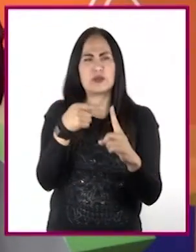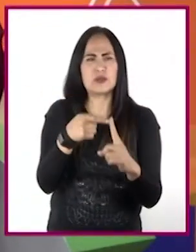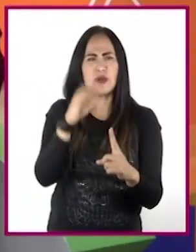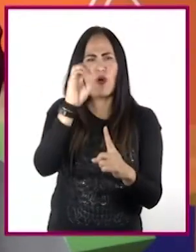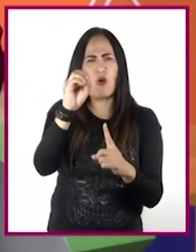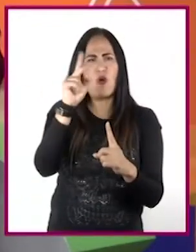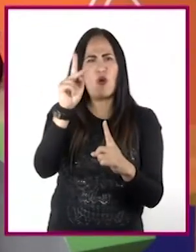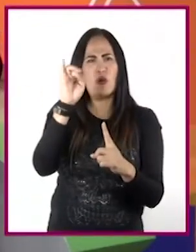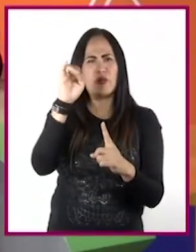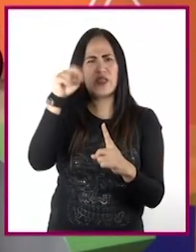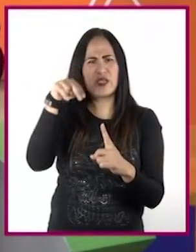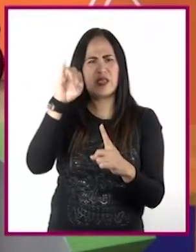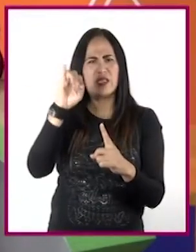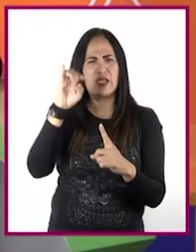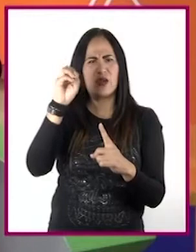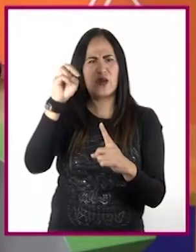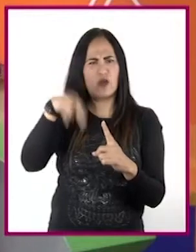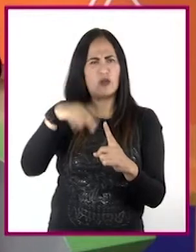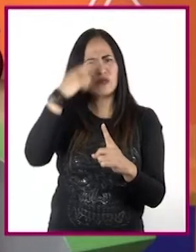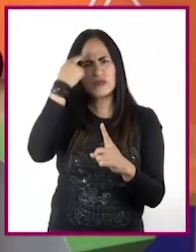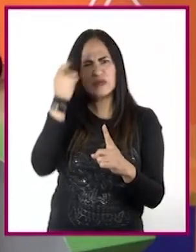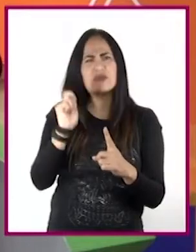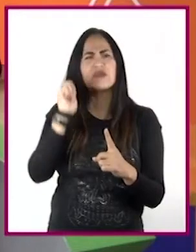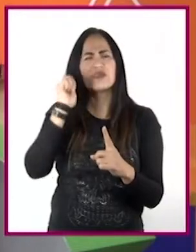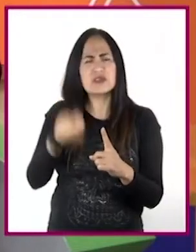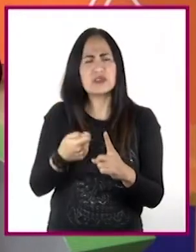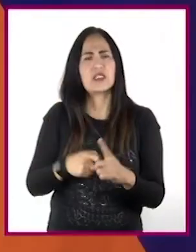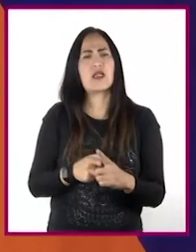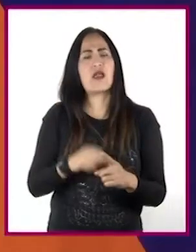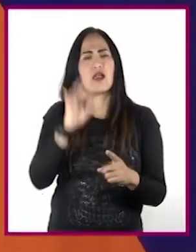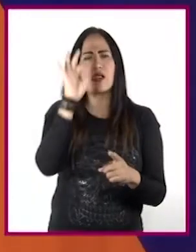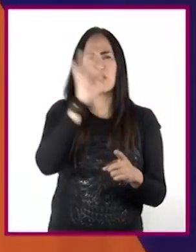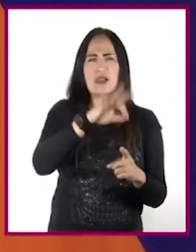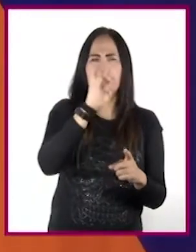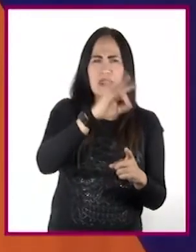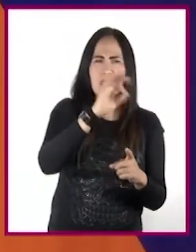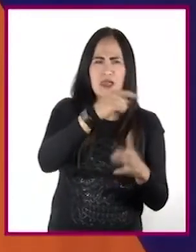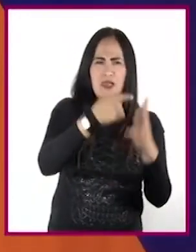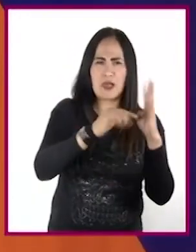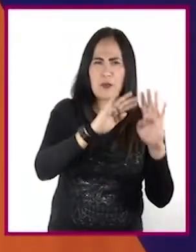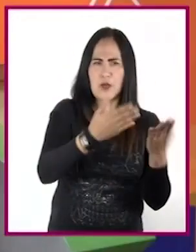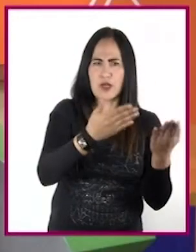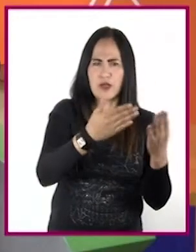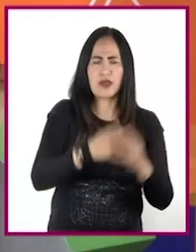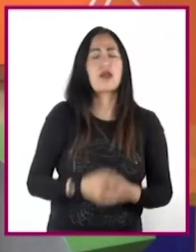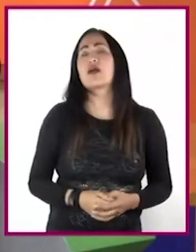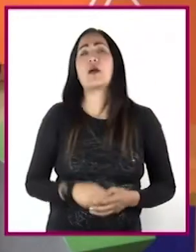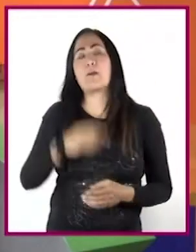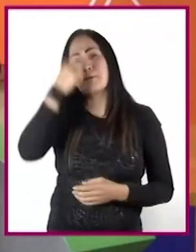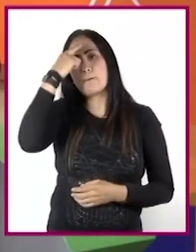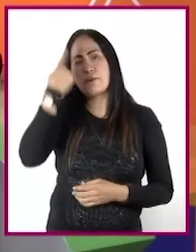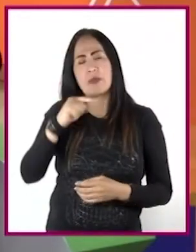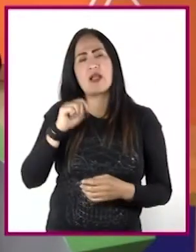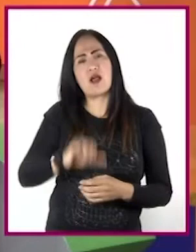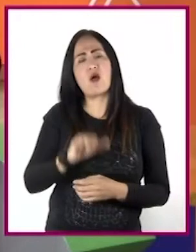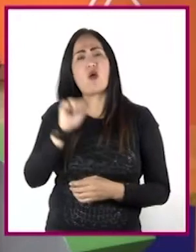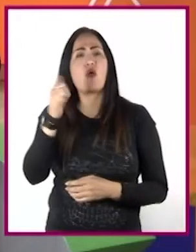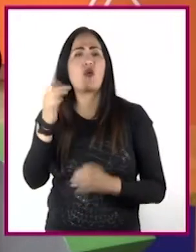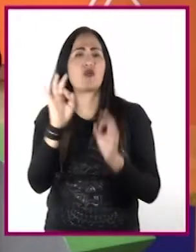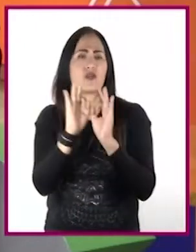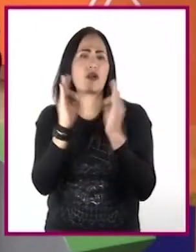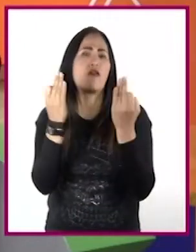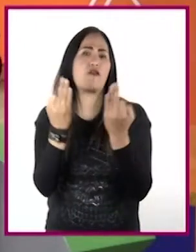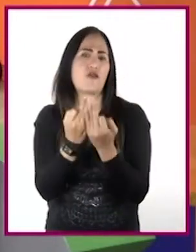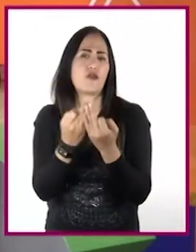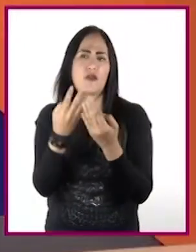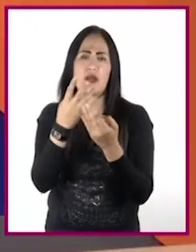opinión es persuadir y argumentar un punto de vista determinado para ofrecer una alternativa concreta como mejor